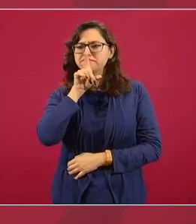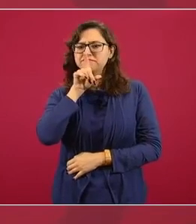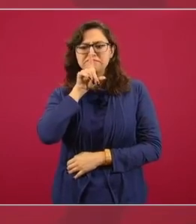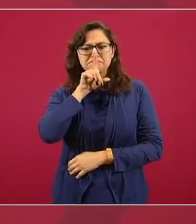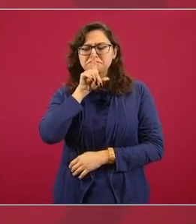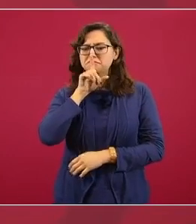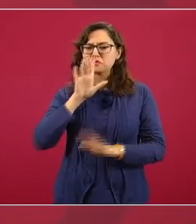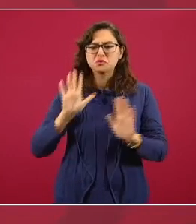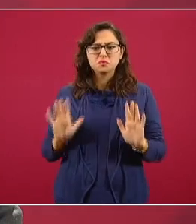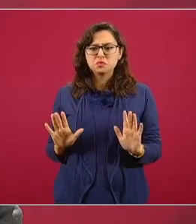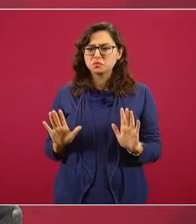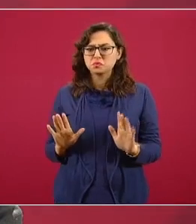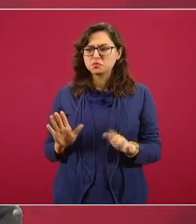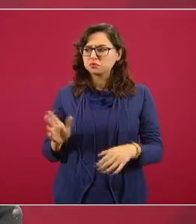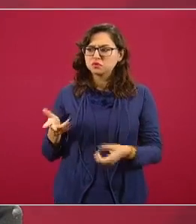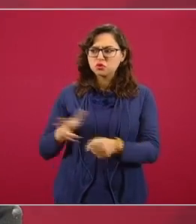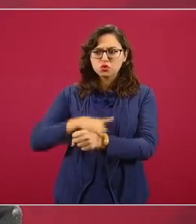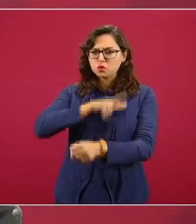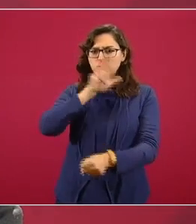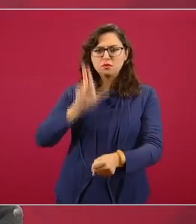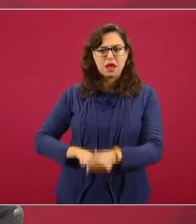lo establecido por el Banco de México,